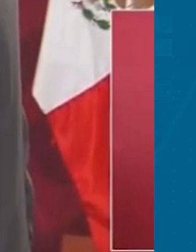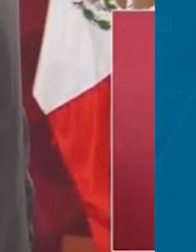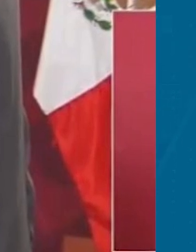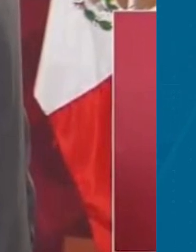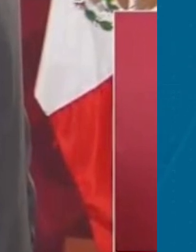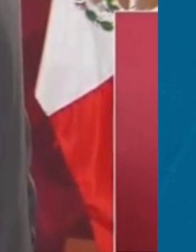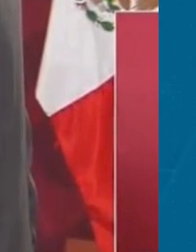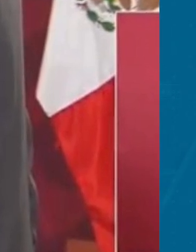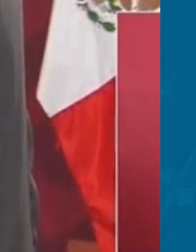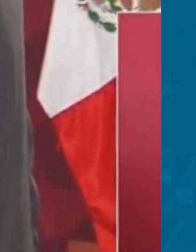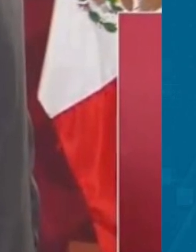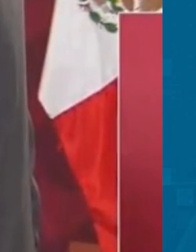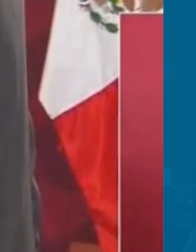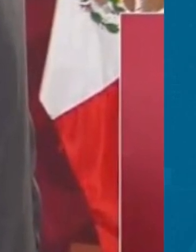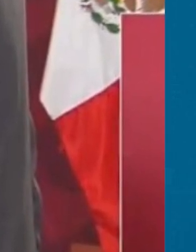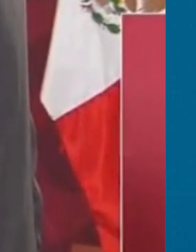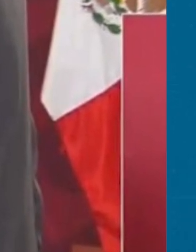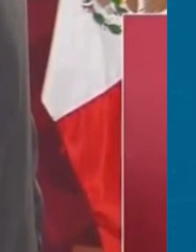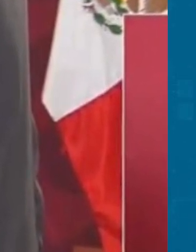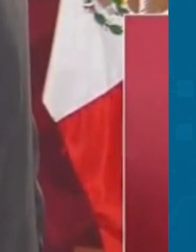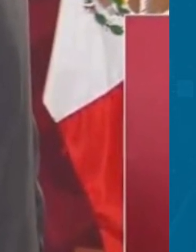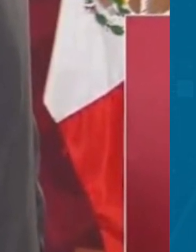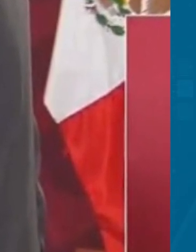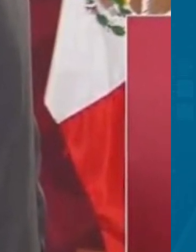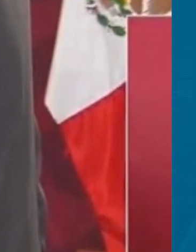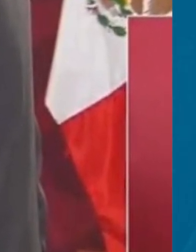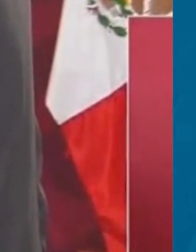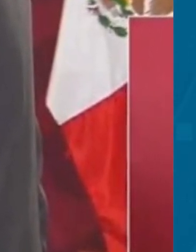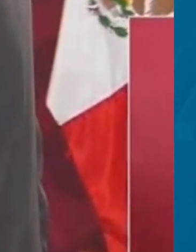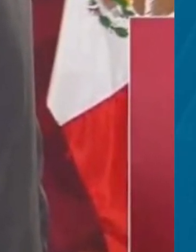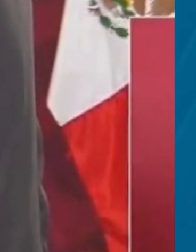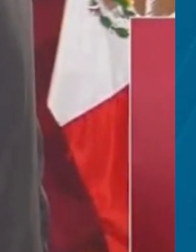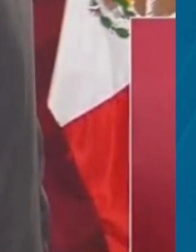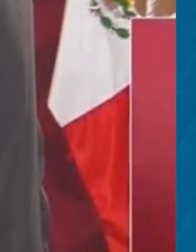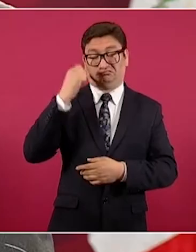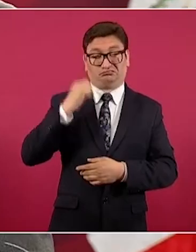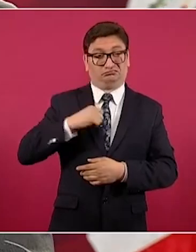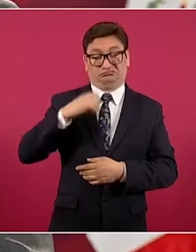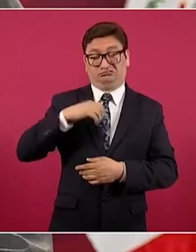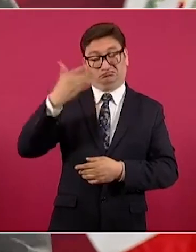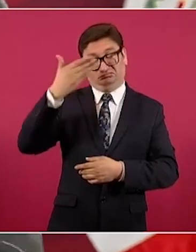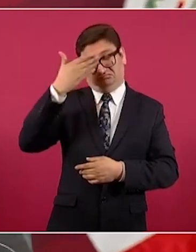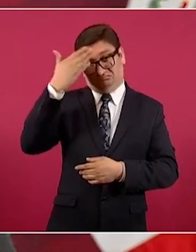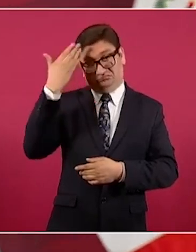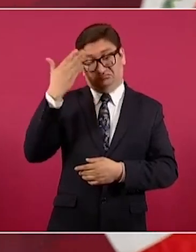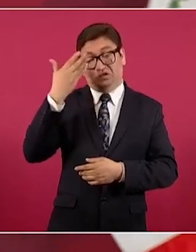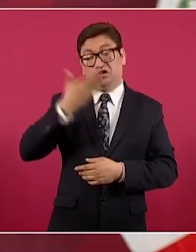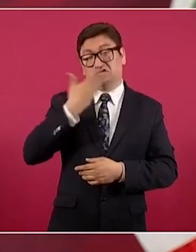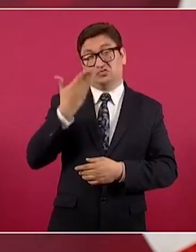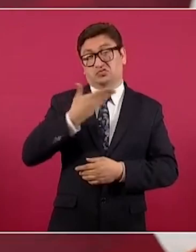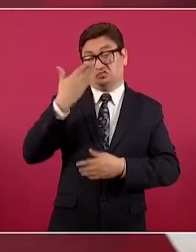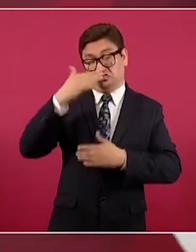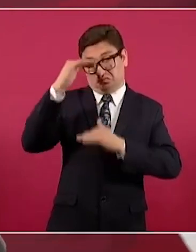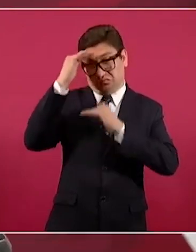Obrador exhibió la publicación en su conferencia matutina de este lunes 22 de agosto. Ayer estaba yo